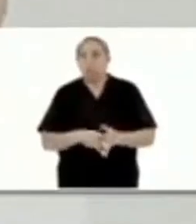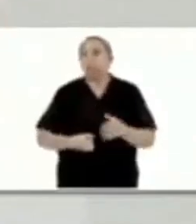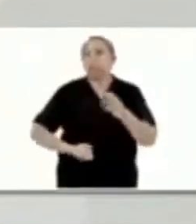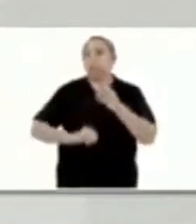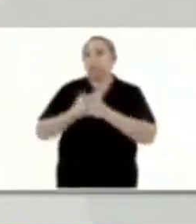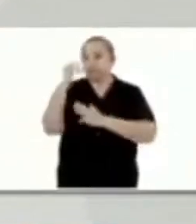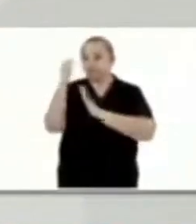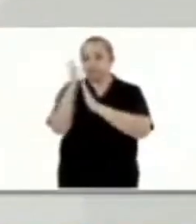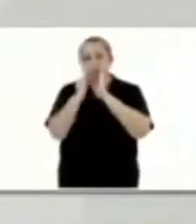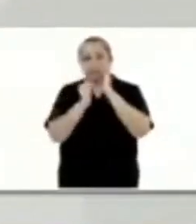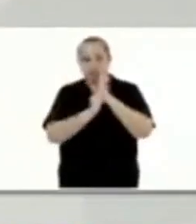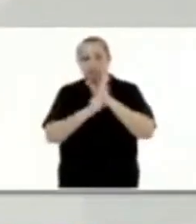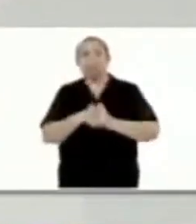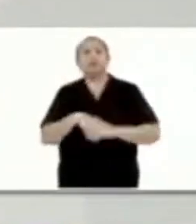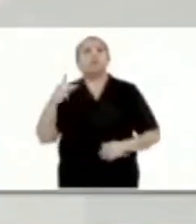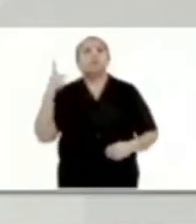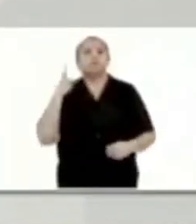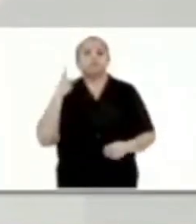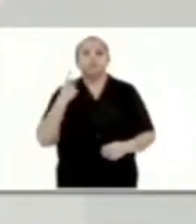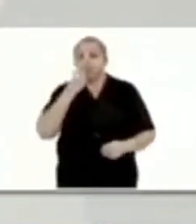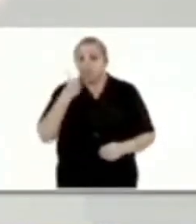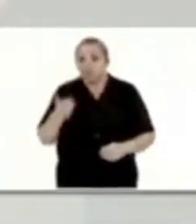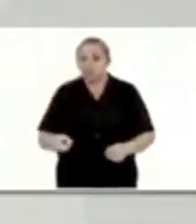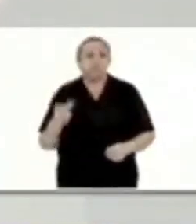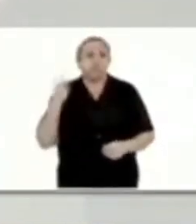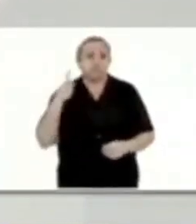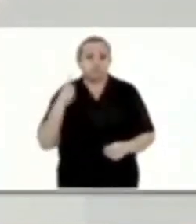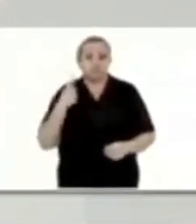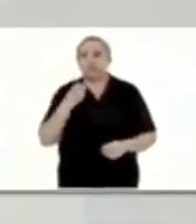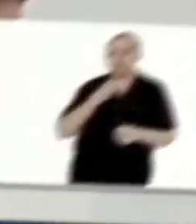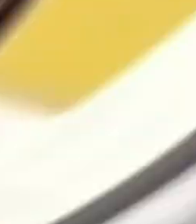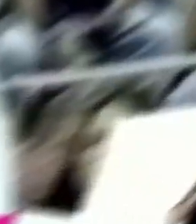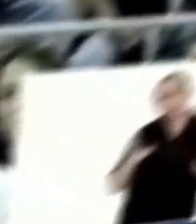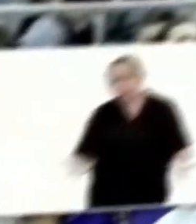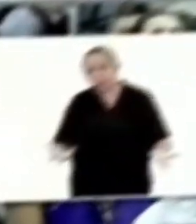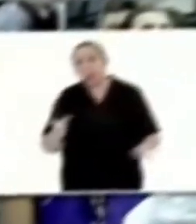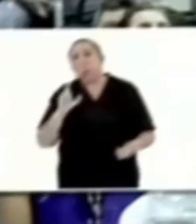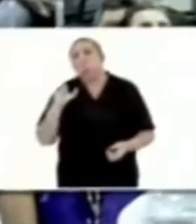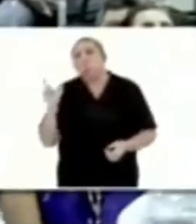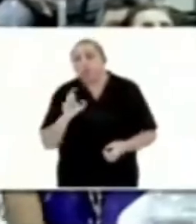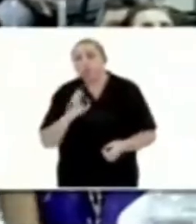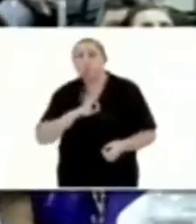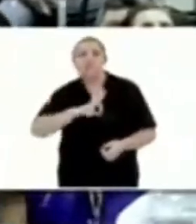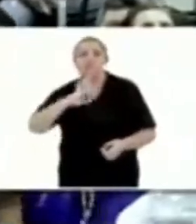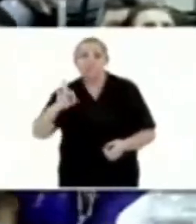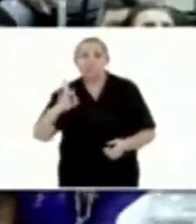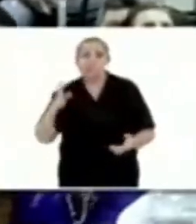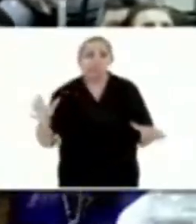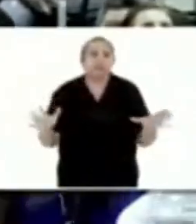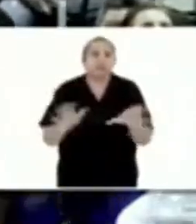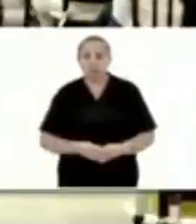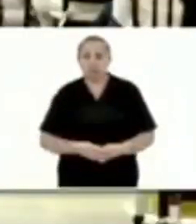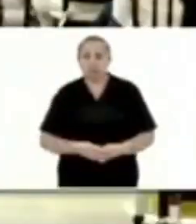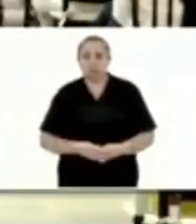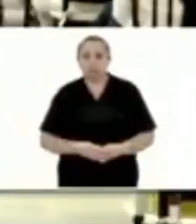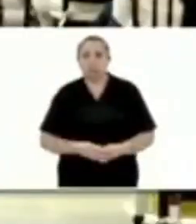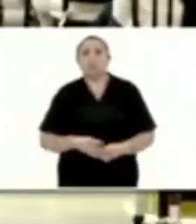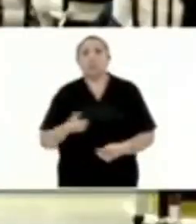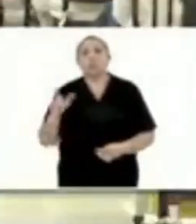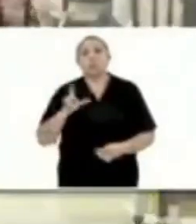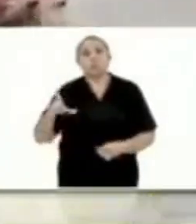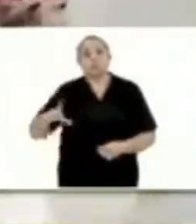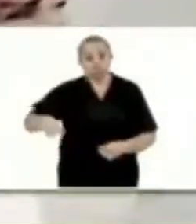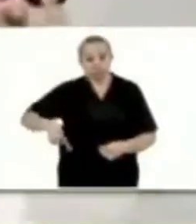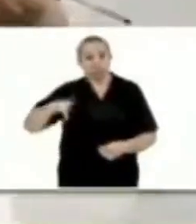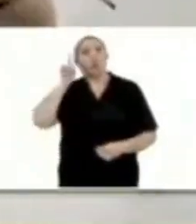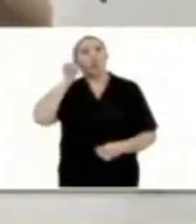nuevo sistema político con partidos políticos renovados. ¿Cómo podrá cambiar esta realidad? Cuando gobierne